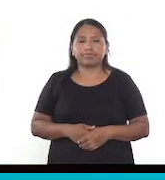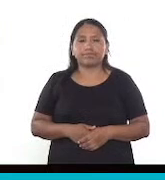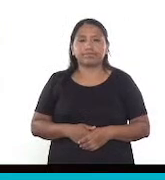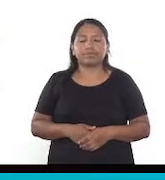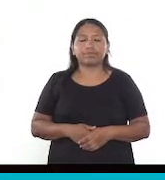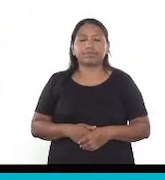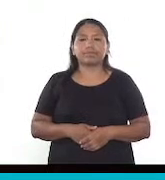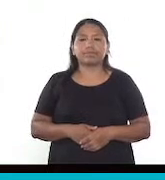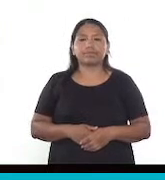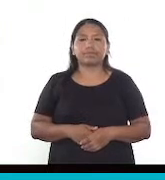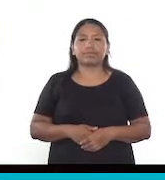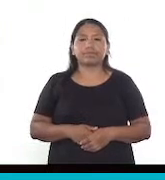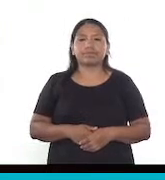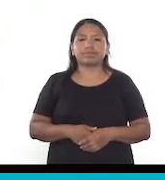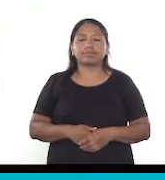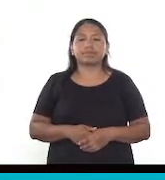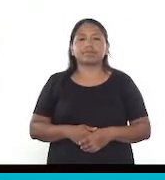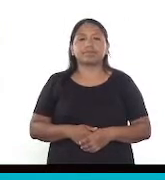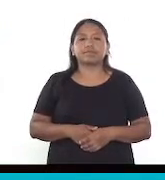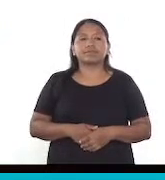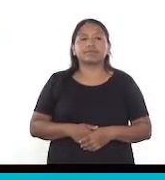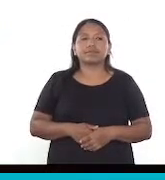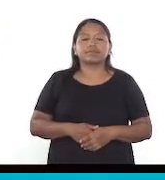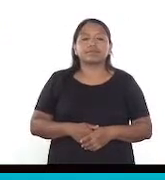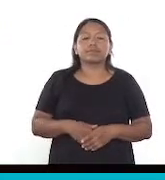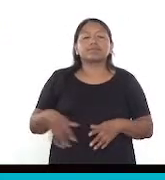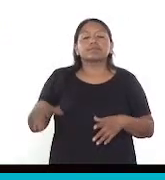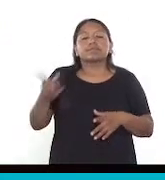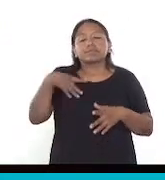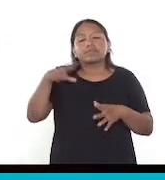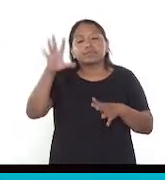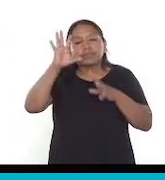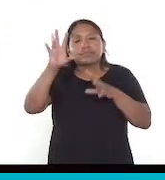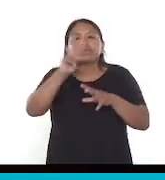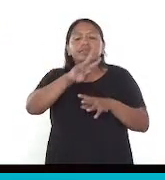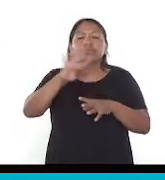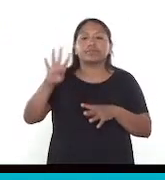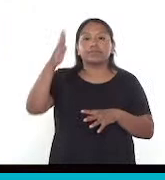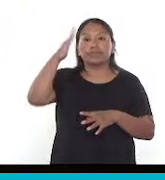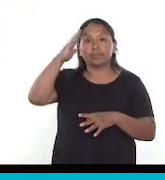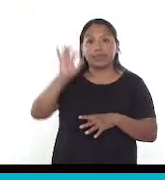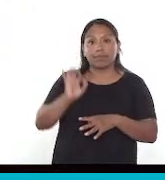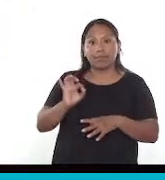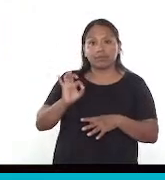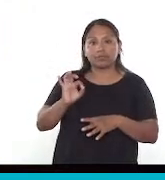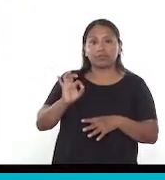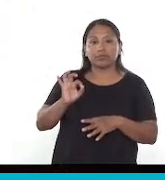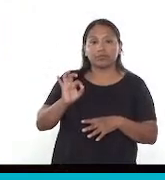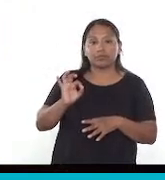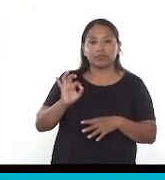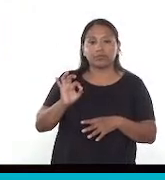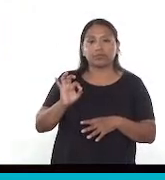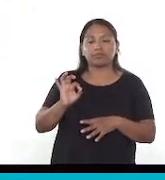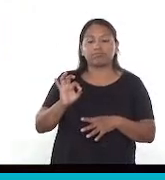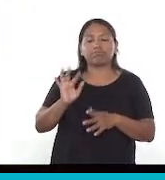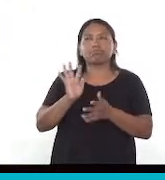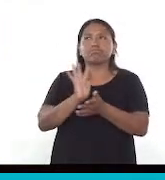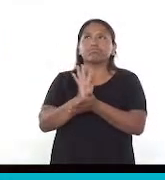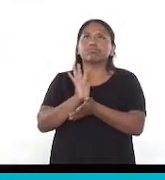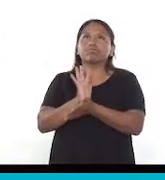y si recordamos el 24 de marzo como la